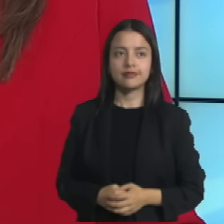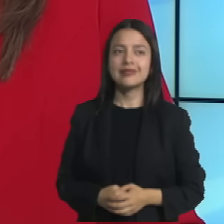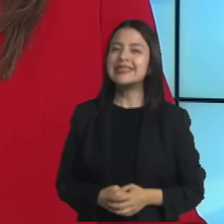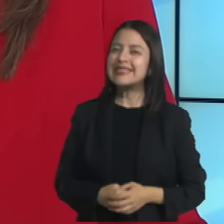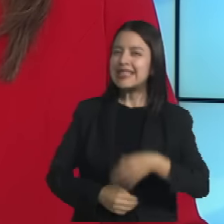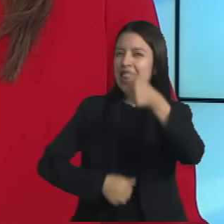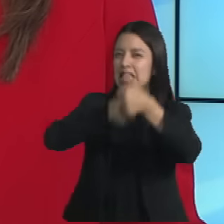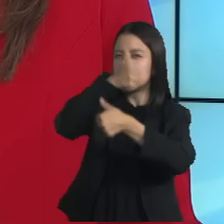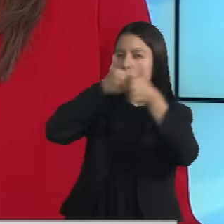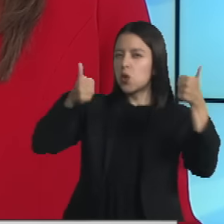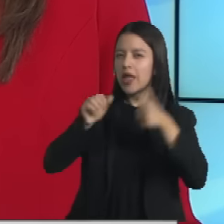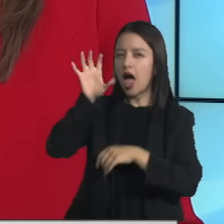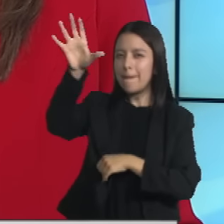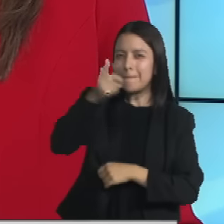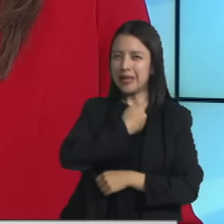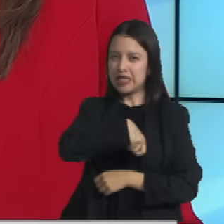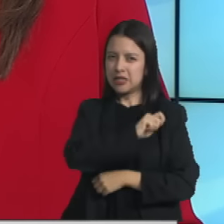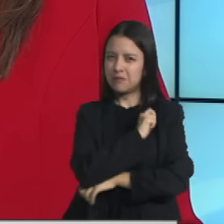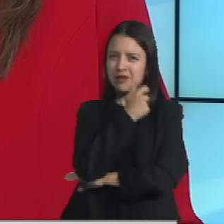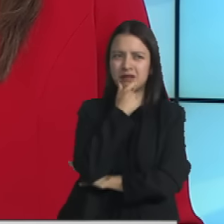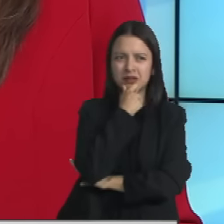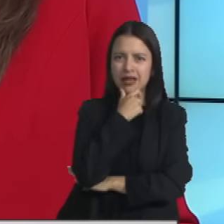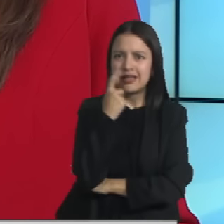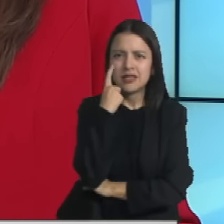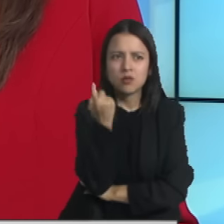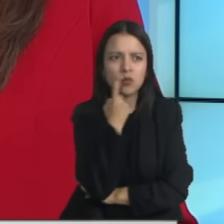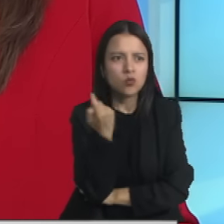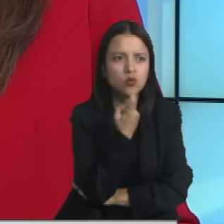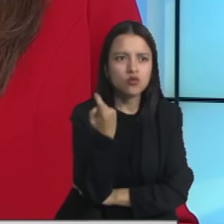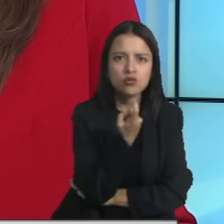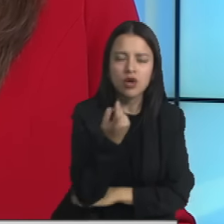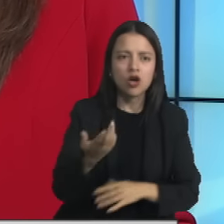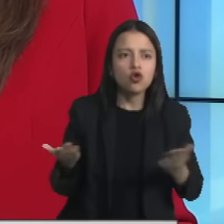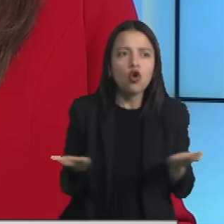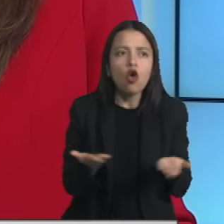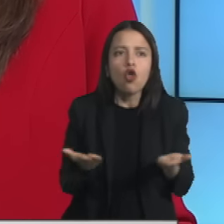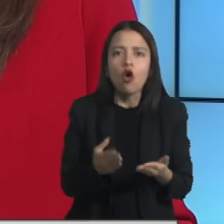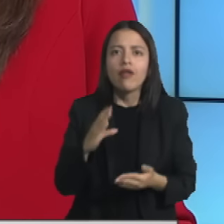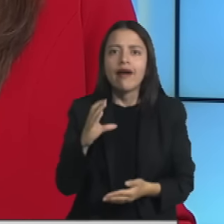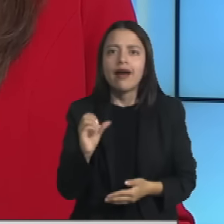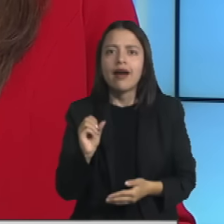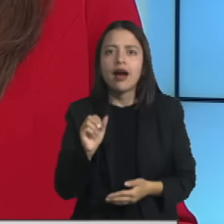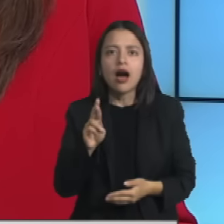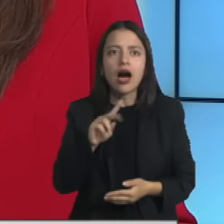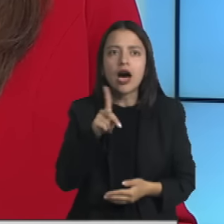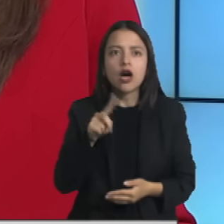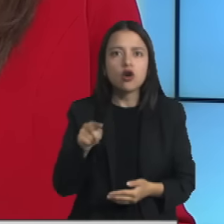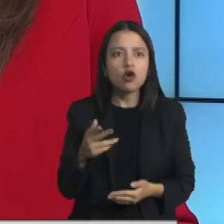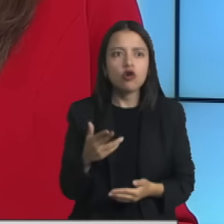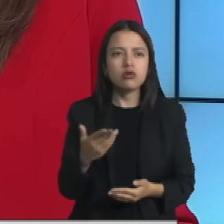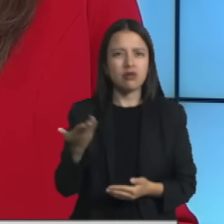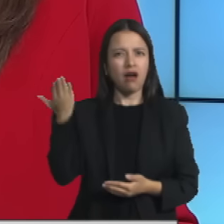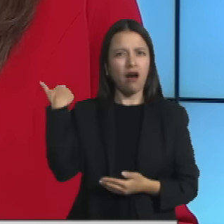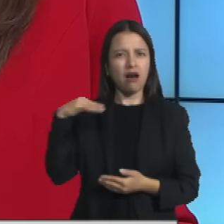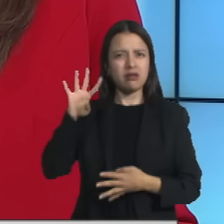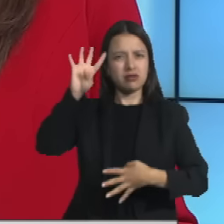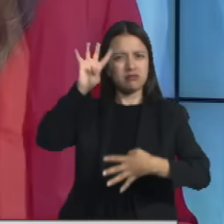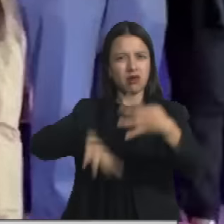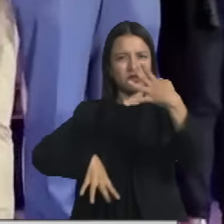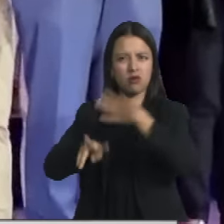Las autoridades de España están en búsqueda del independentista Carles Puigdemont luego de una aparición pública en